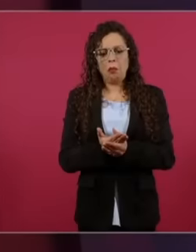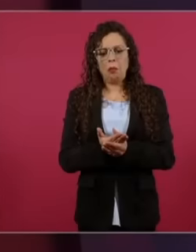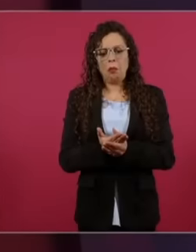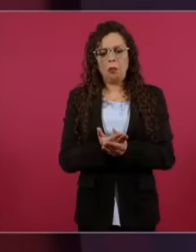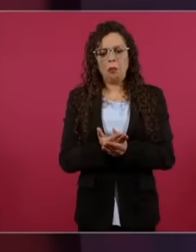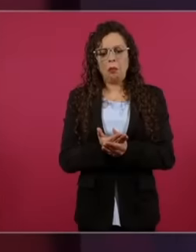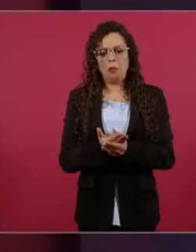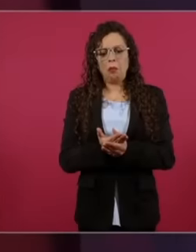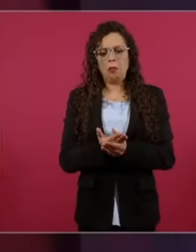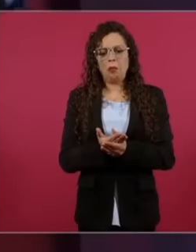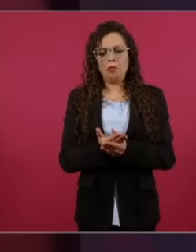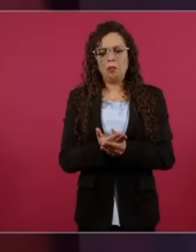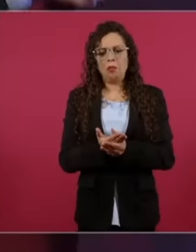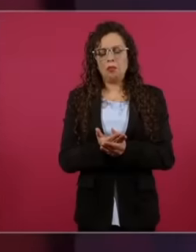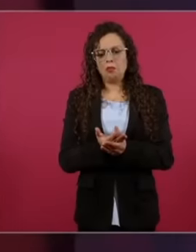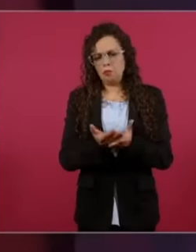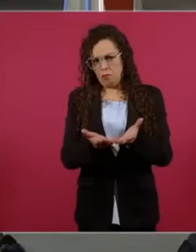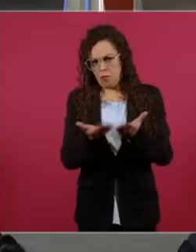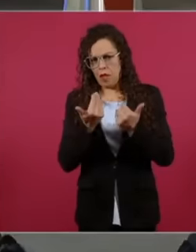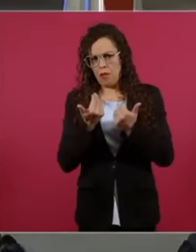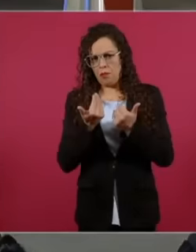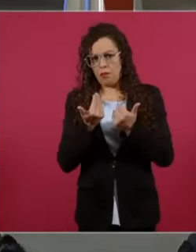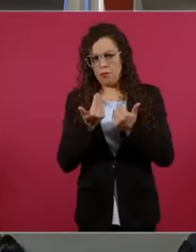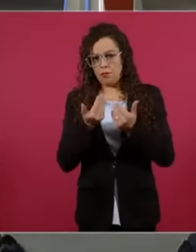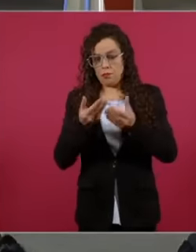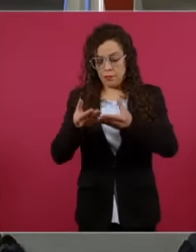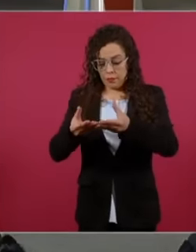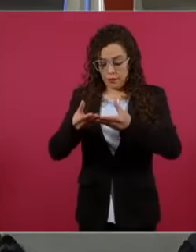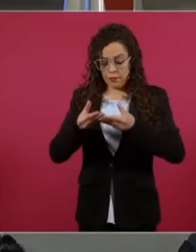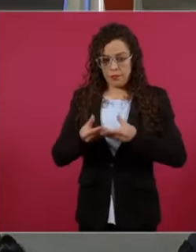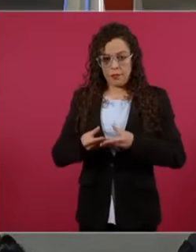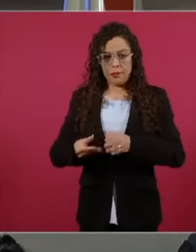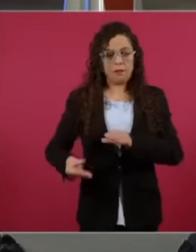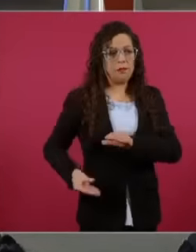y lo guarda. Es lo mismo.